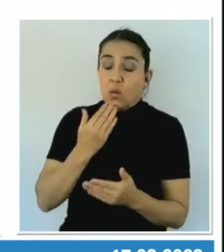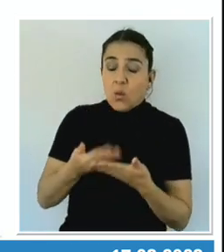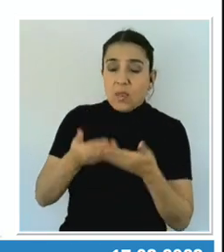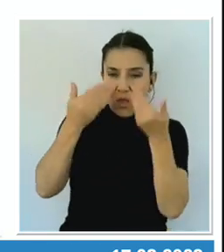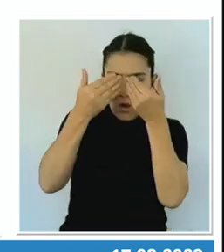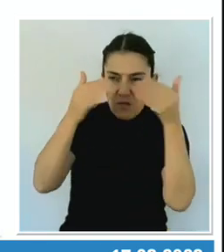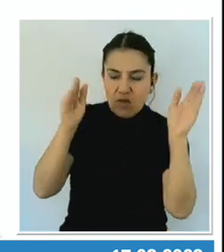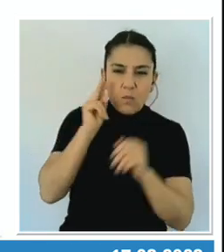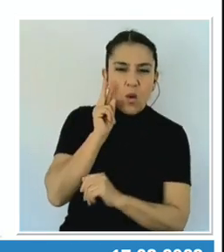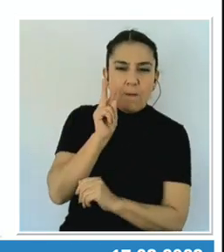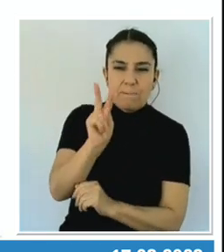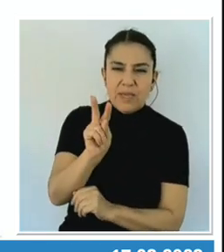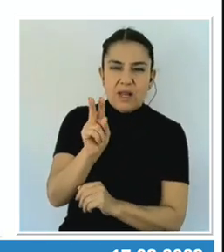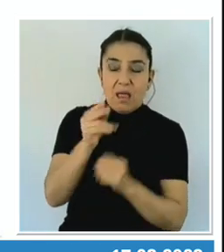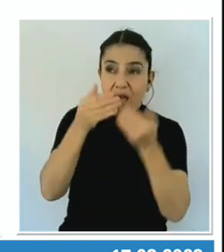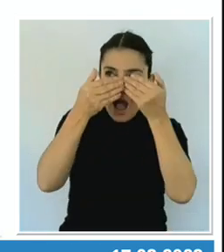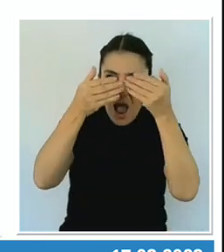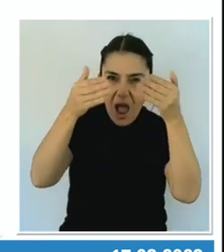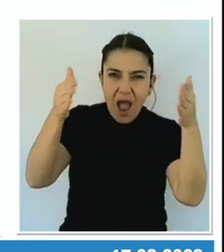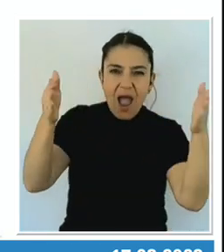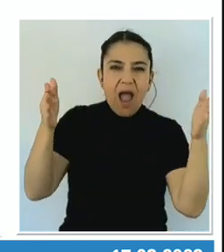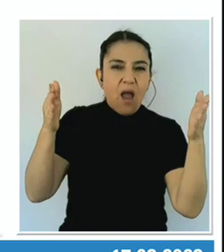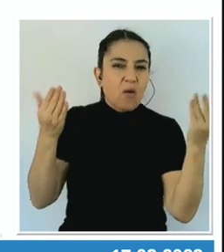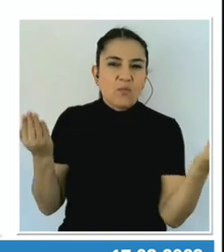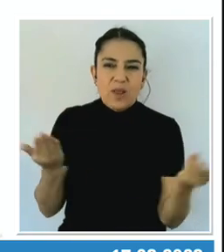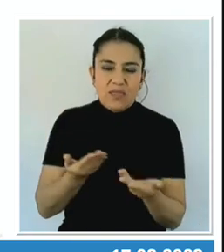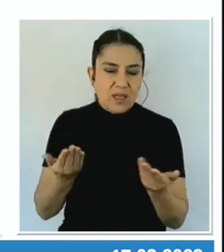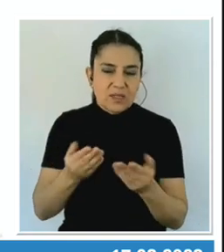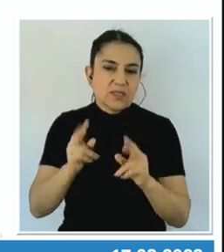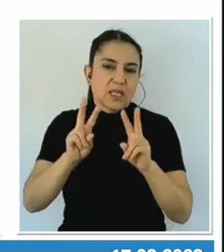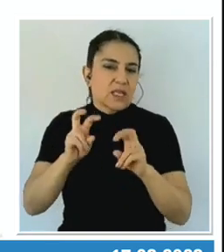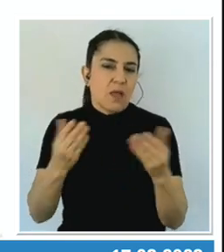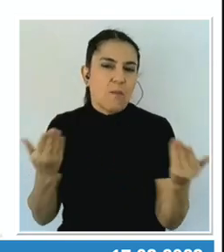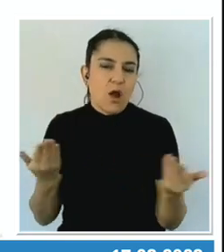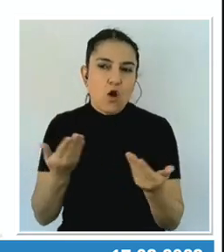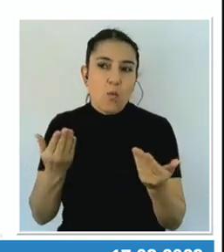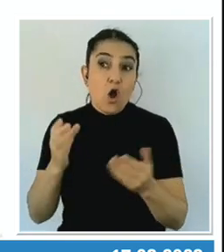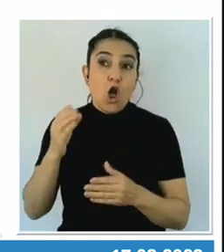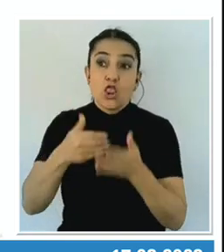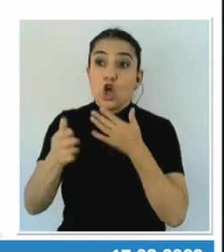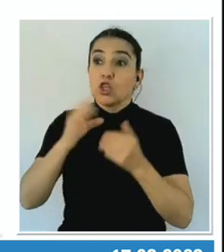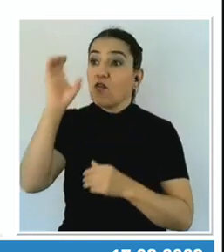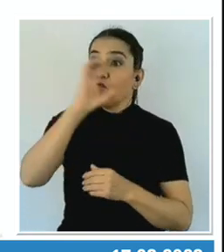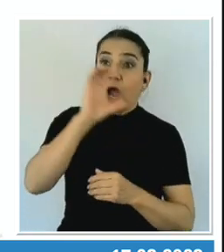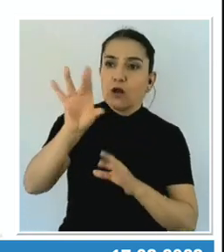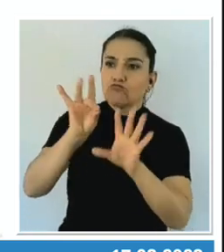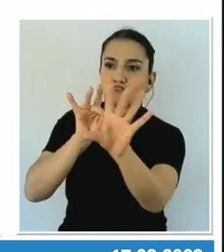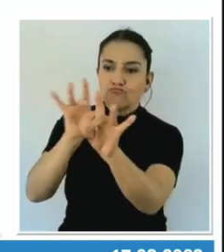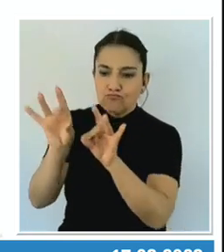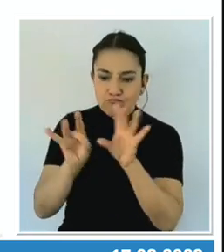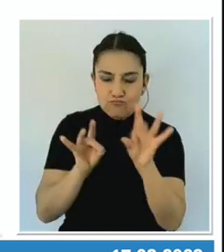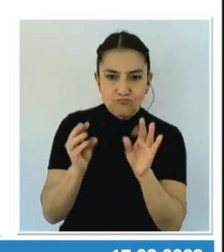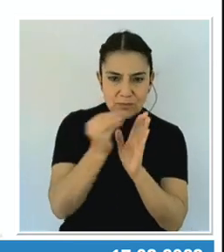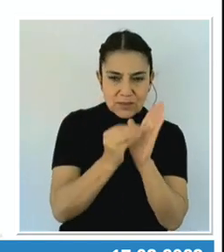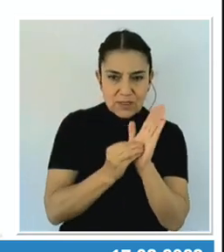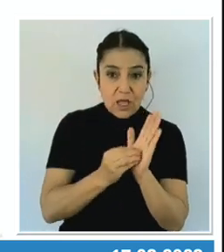mirada más amplia de esta cuestión de dónde buscar, podríamos también corregir.